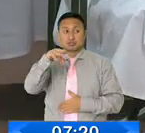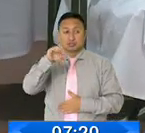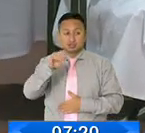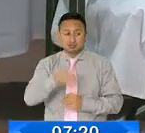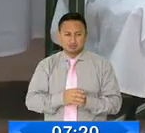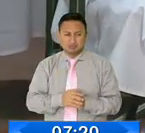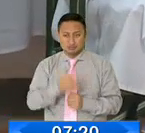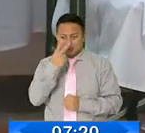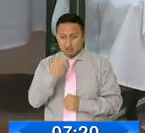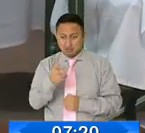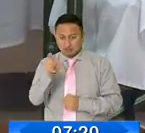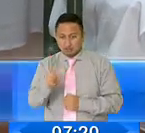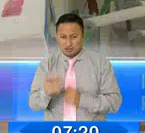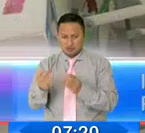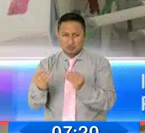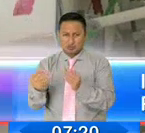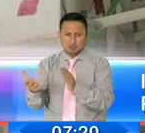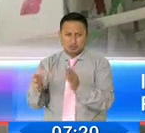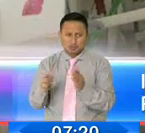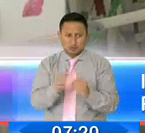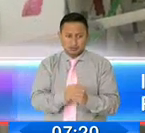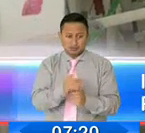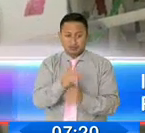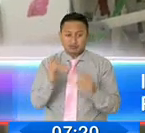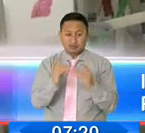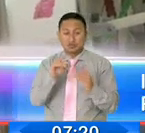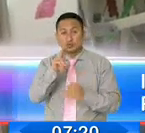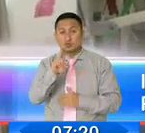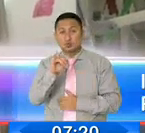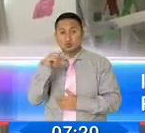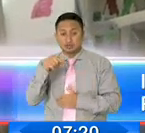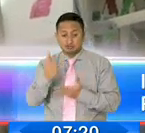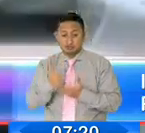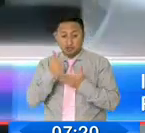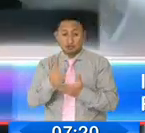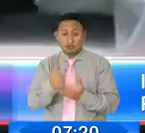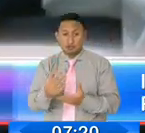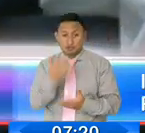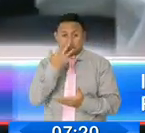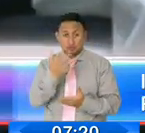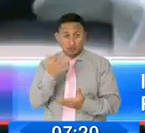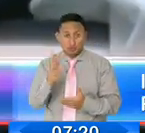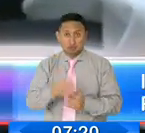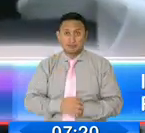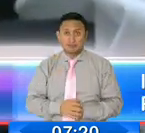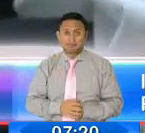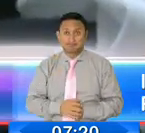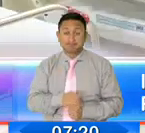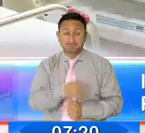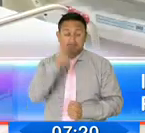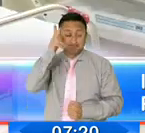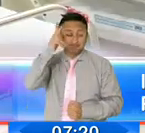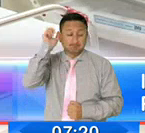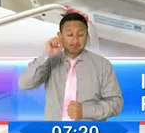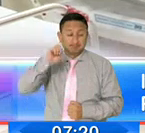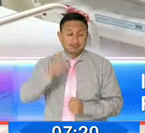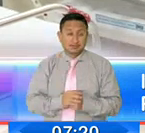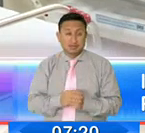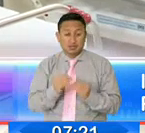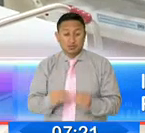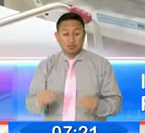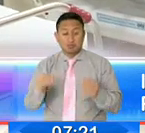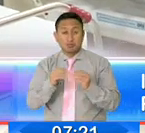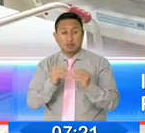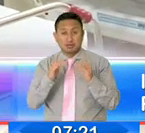personas por no contar con una cama de UCI que les brinde el aire que les falta. Él cree que si se amplía la capacidad de atención